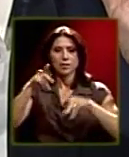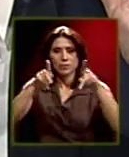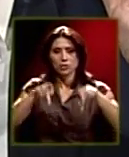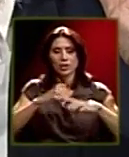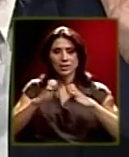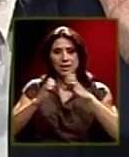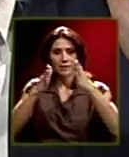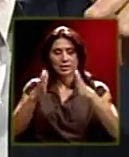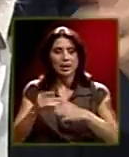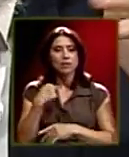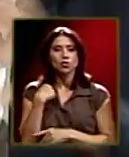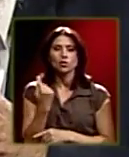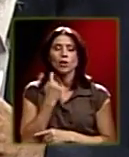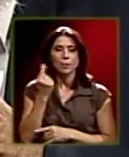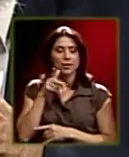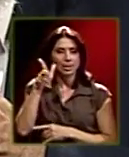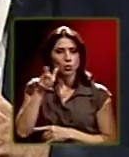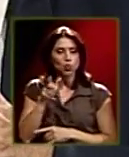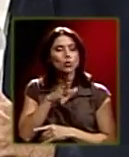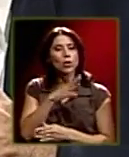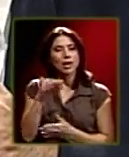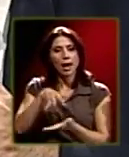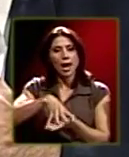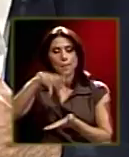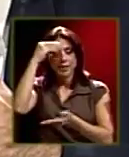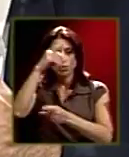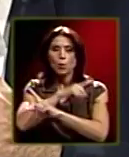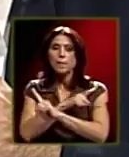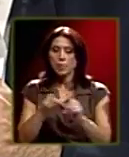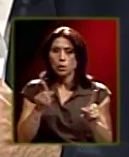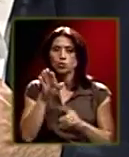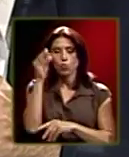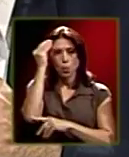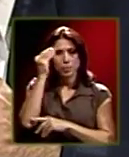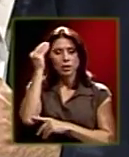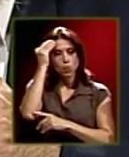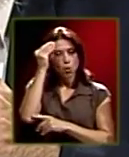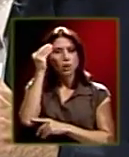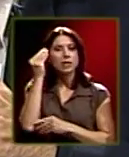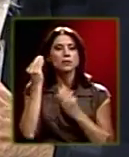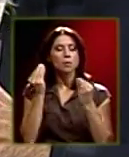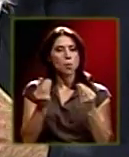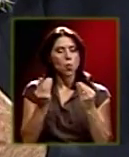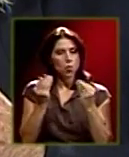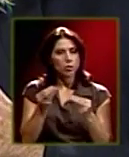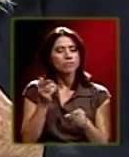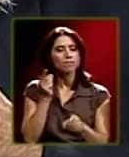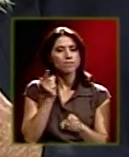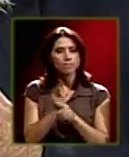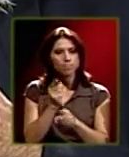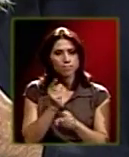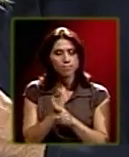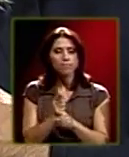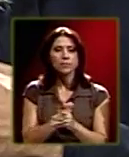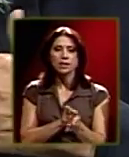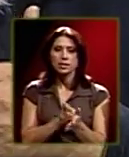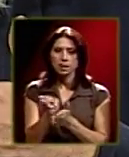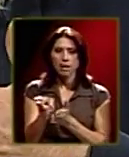con atención, sí. y para aprender de ellas, pero en este caso me parece una posición muy sensata. Sí.